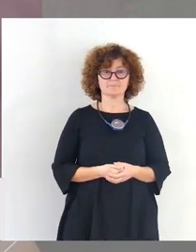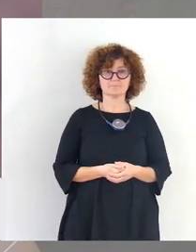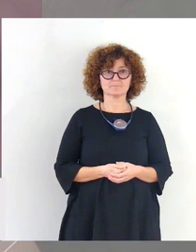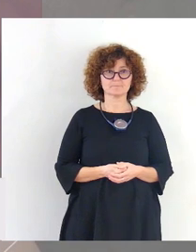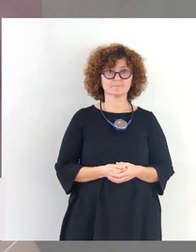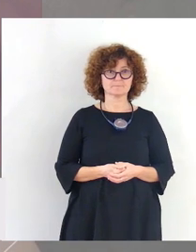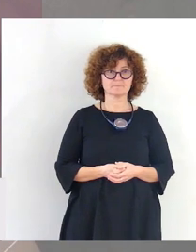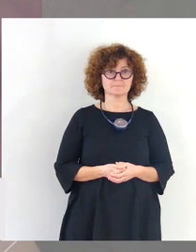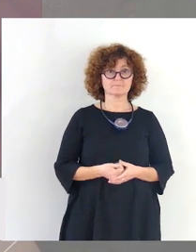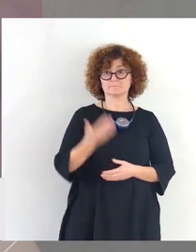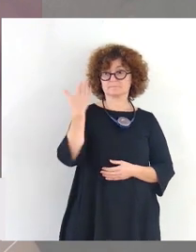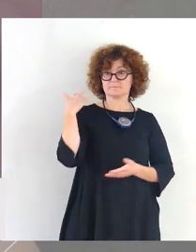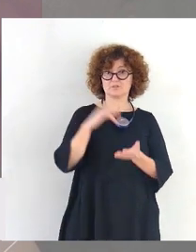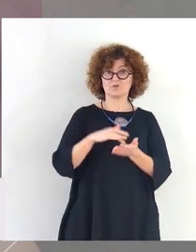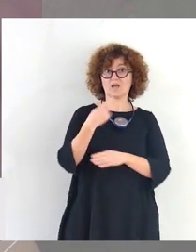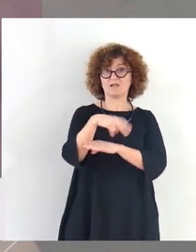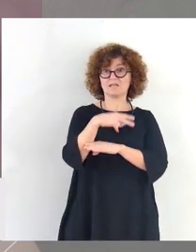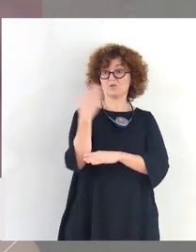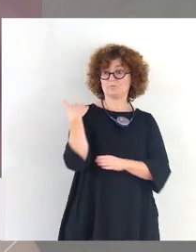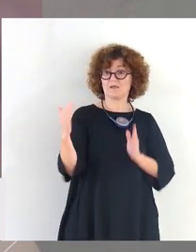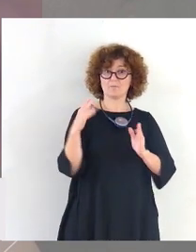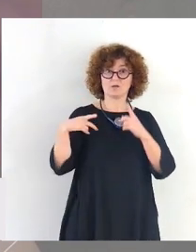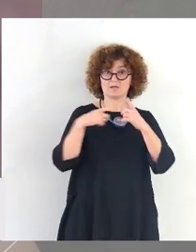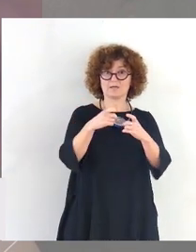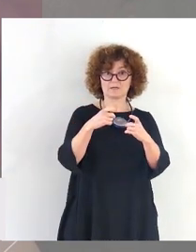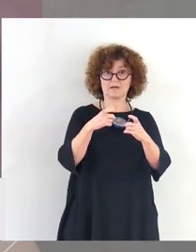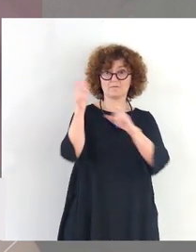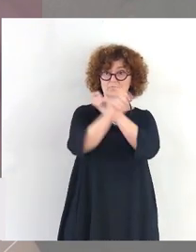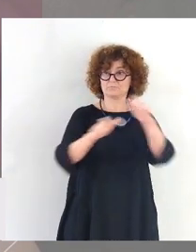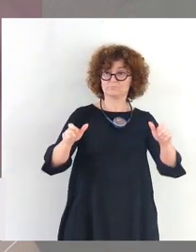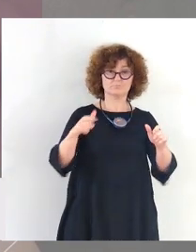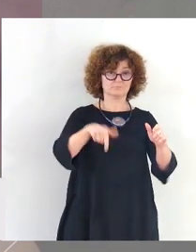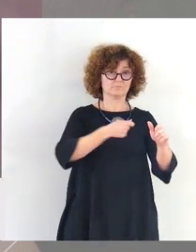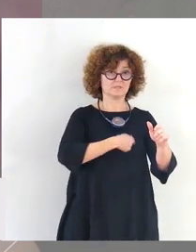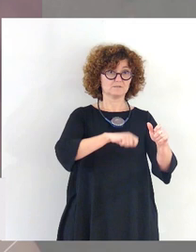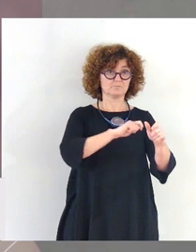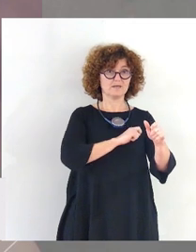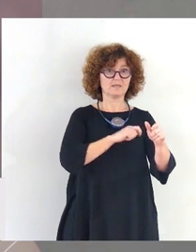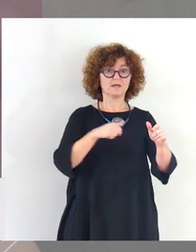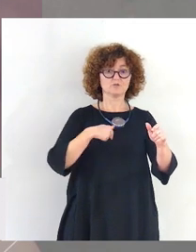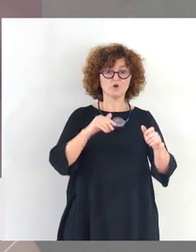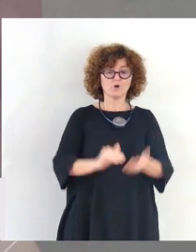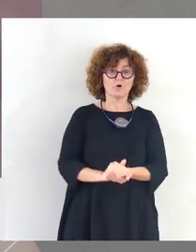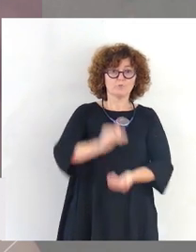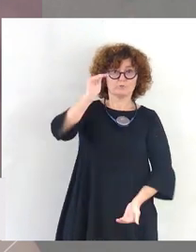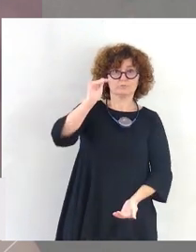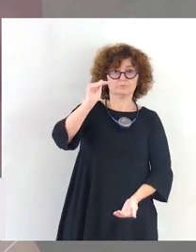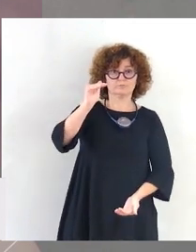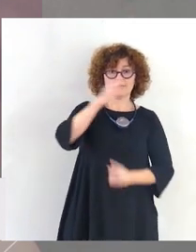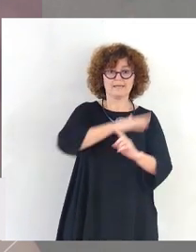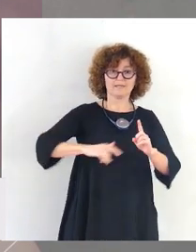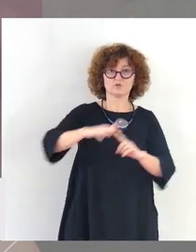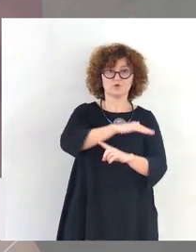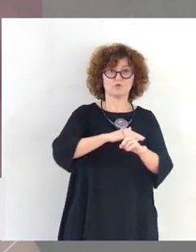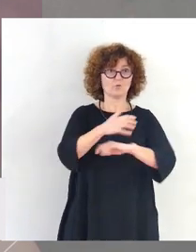un un niño de la guerra española me me crié en un entorno de pobreza energética